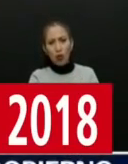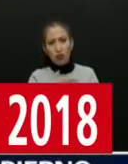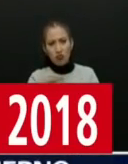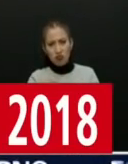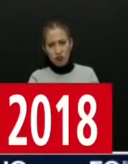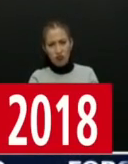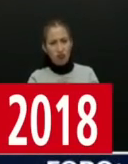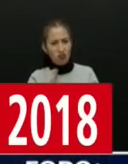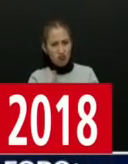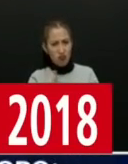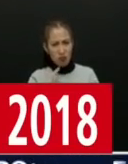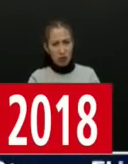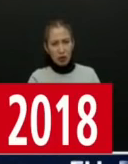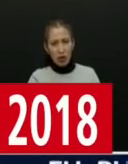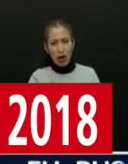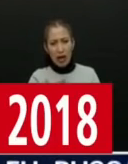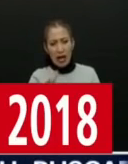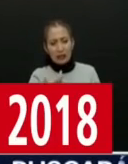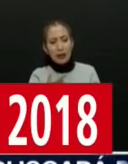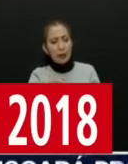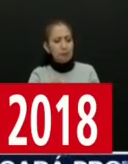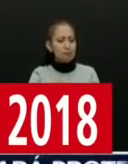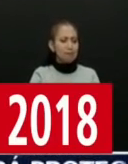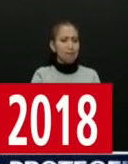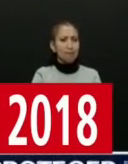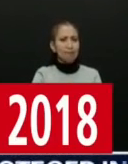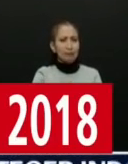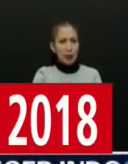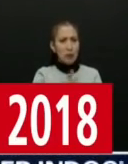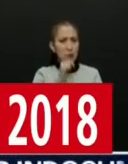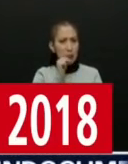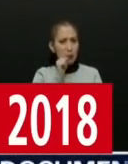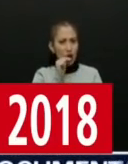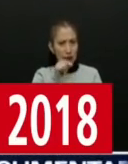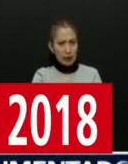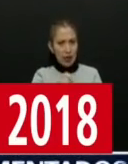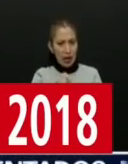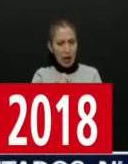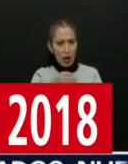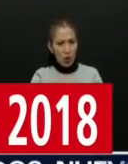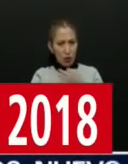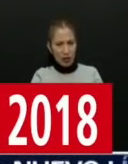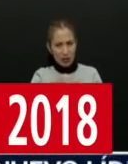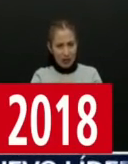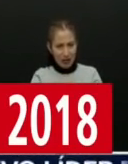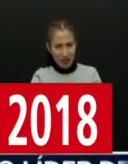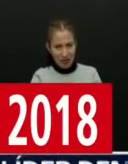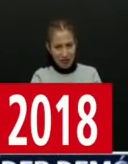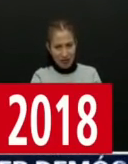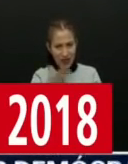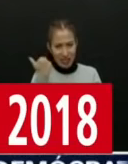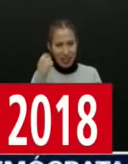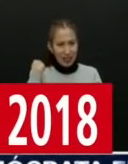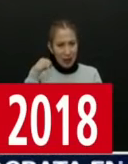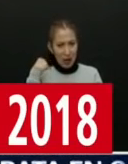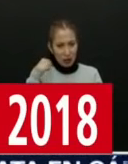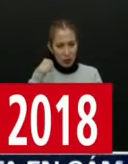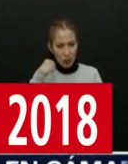homicidio cometido por la Policía Judicial de